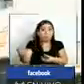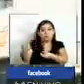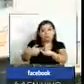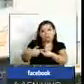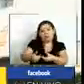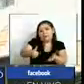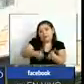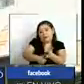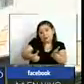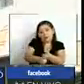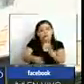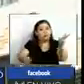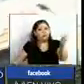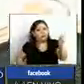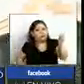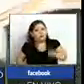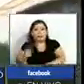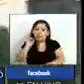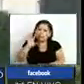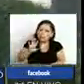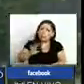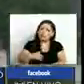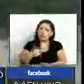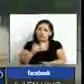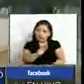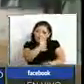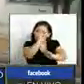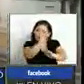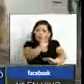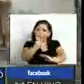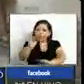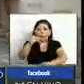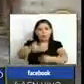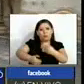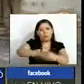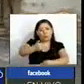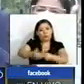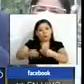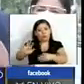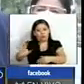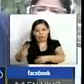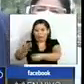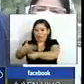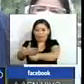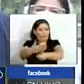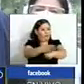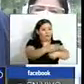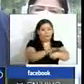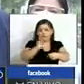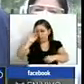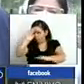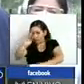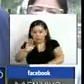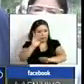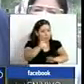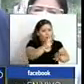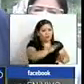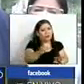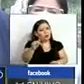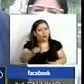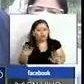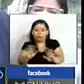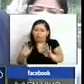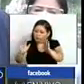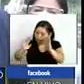Salvador. El funcionario expresa que son respetuosos de los procesos internos de cada partido político y que de momento está enfocado